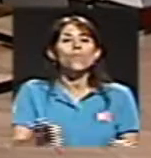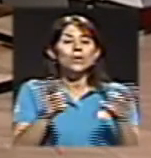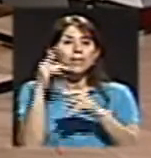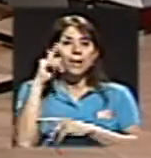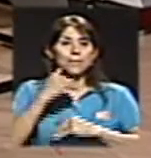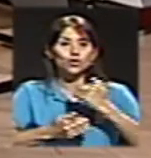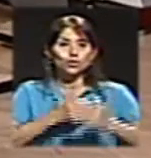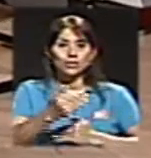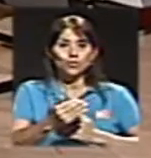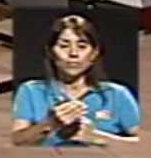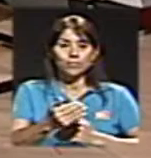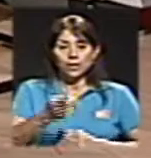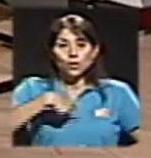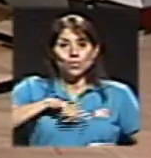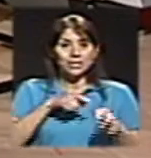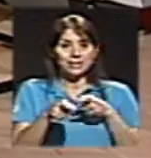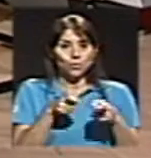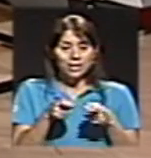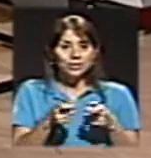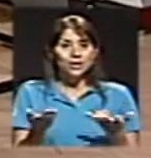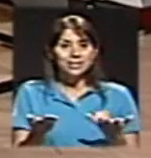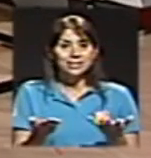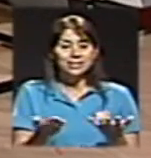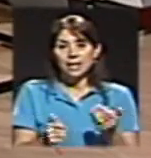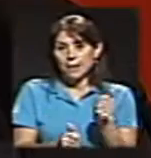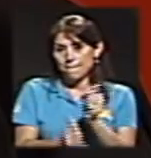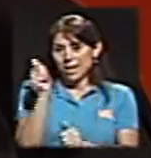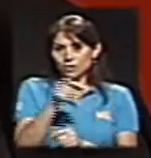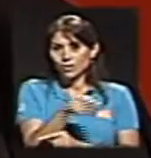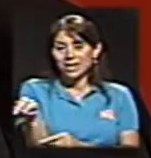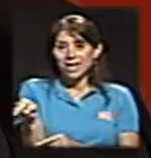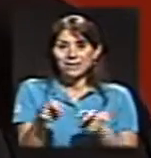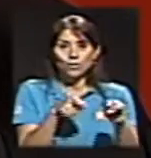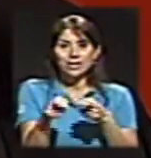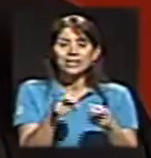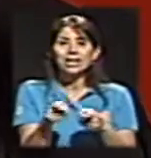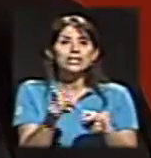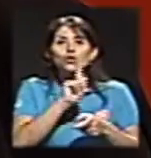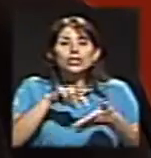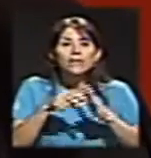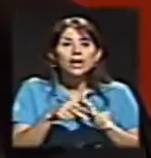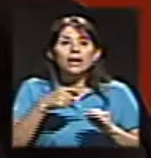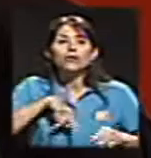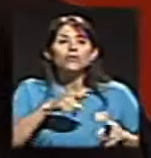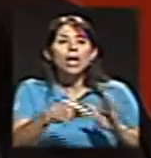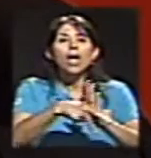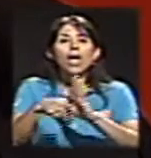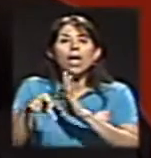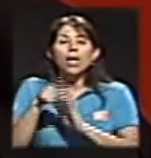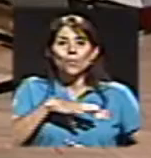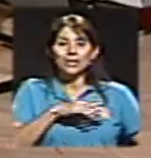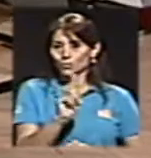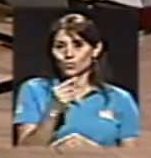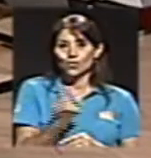también, nuestras regulaciones, ¿verdad?, en su mayoría no están destinadas a prohibir comportamientos, ¿verdad? Solo en algunos casos